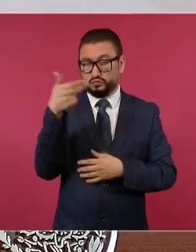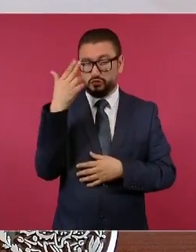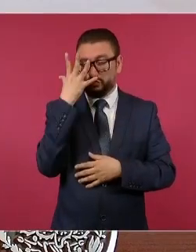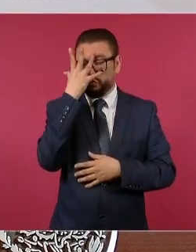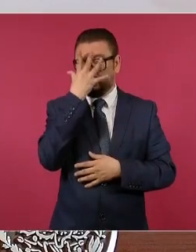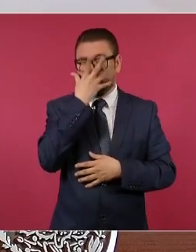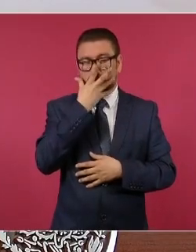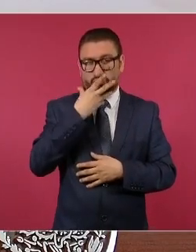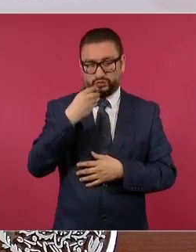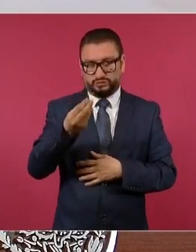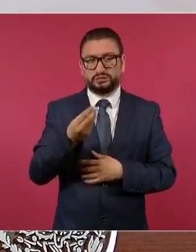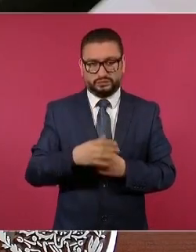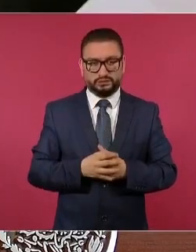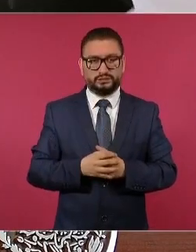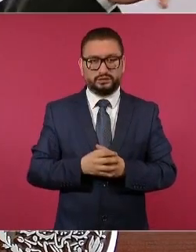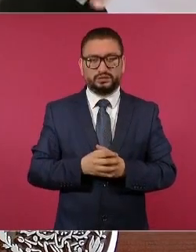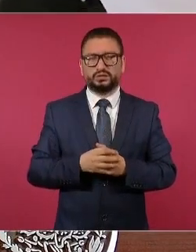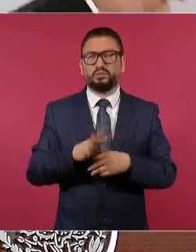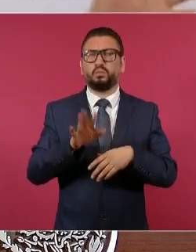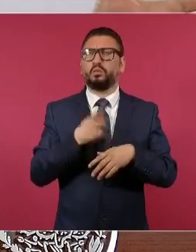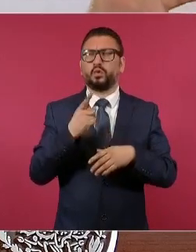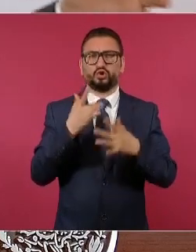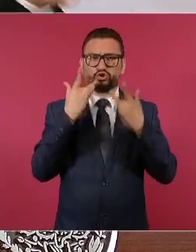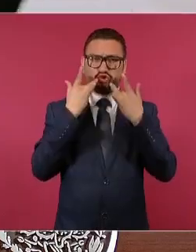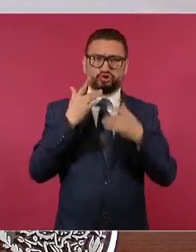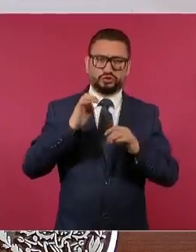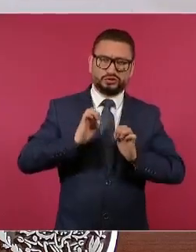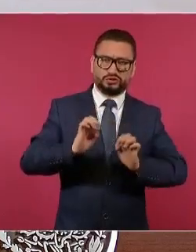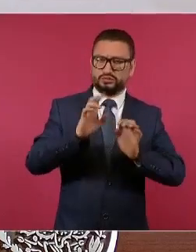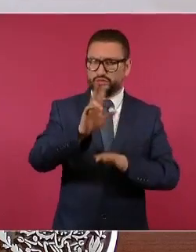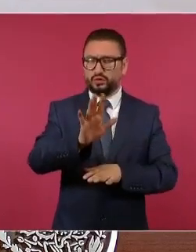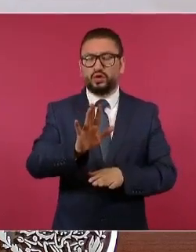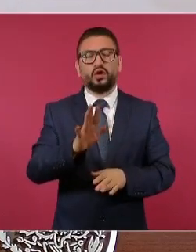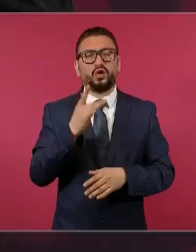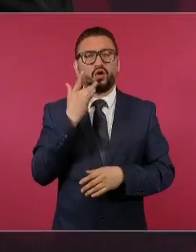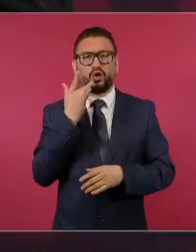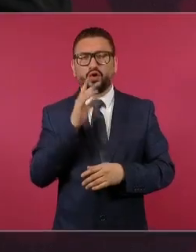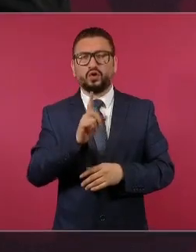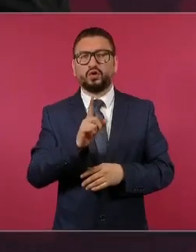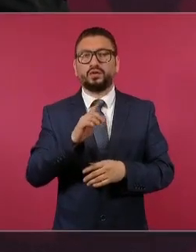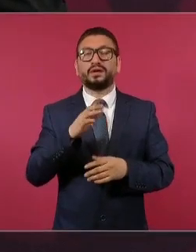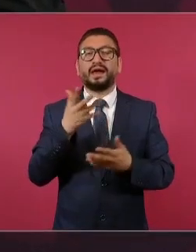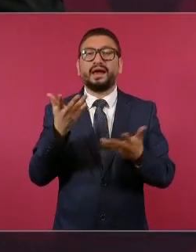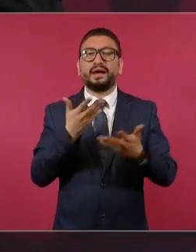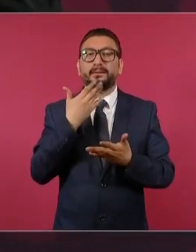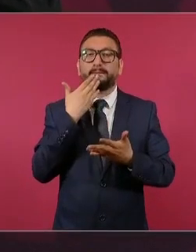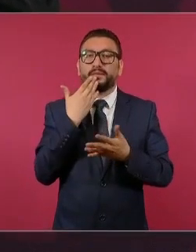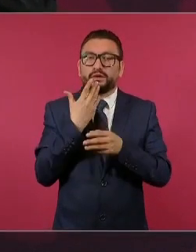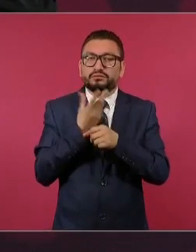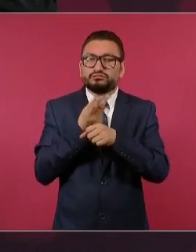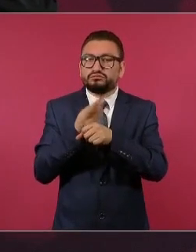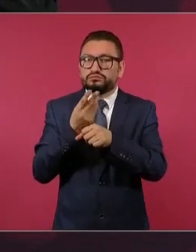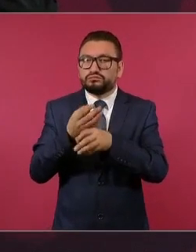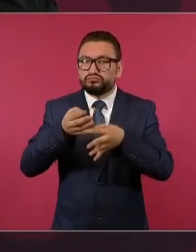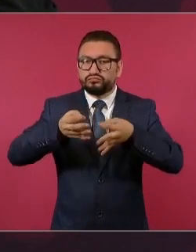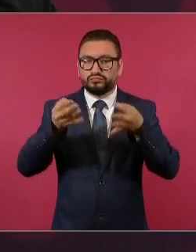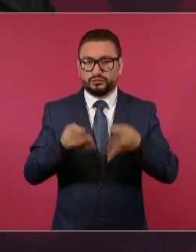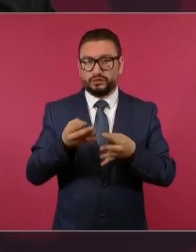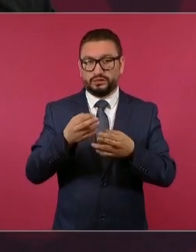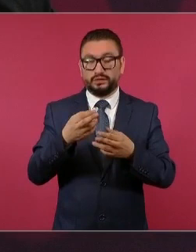bellísimos, no tanto por los lujos, sino porque están bien hechos y son materiales